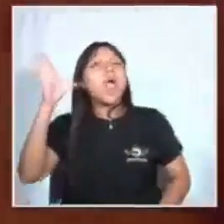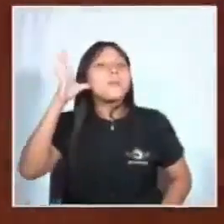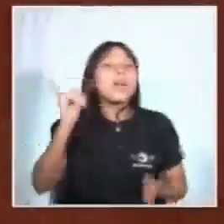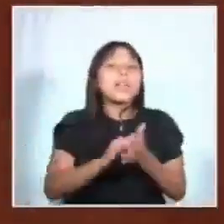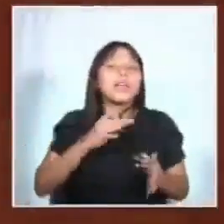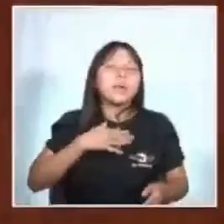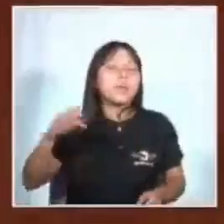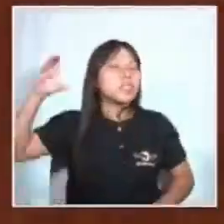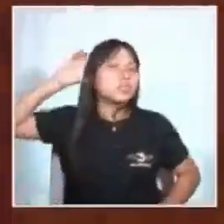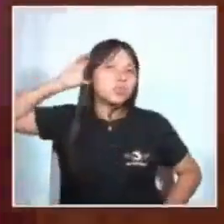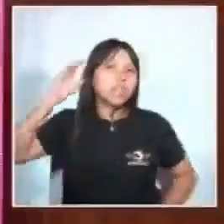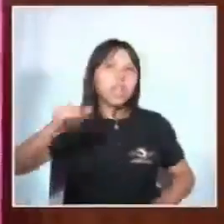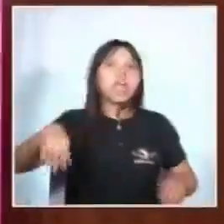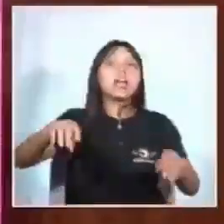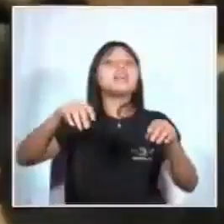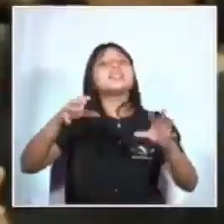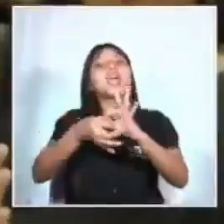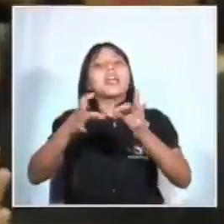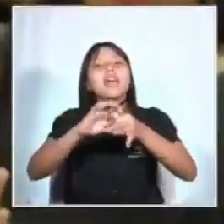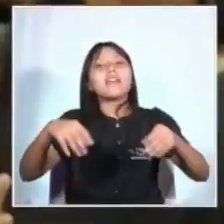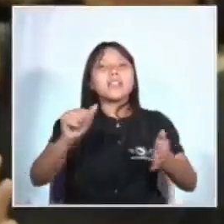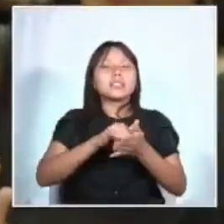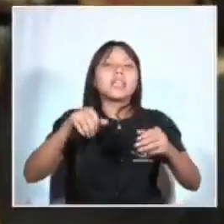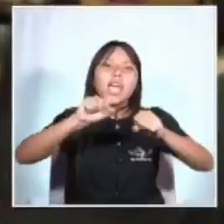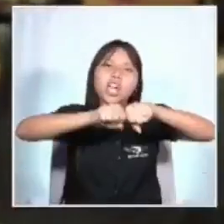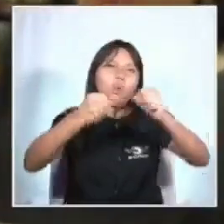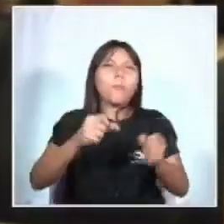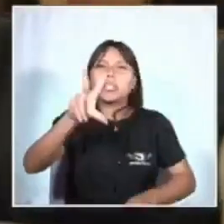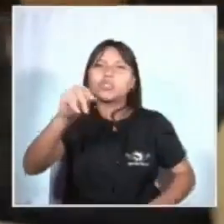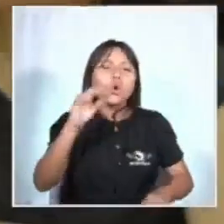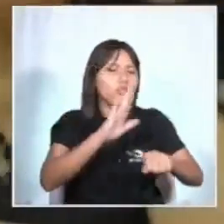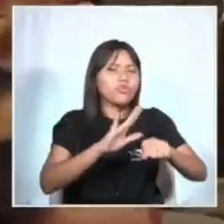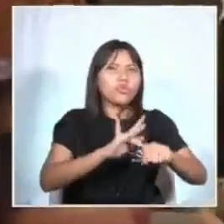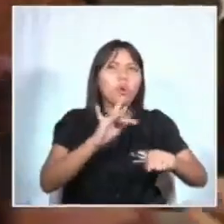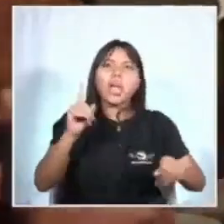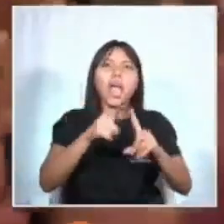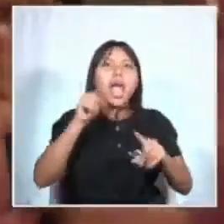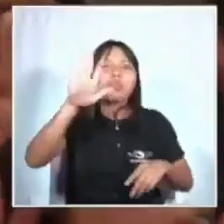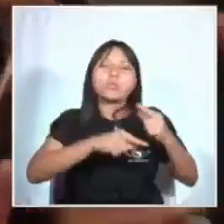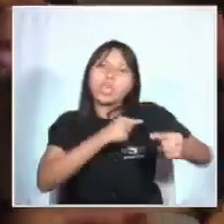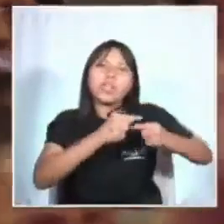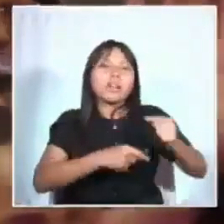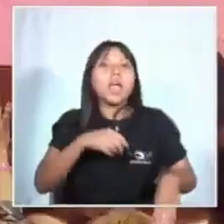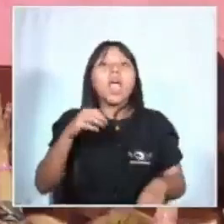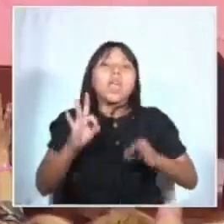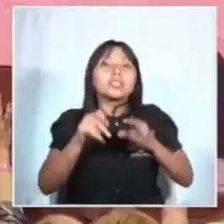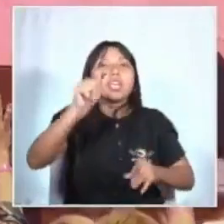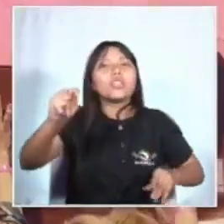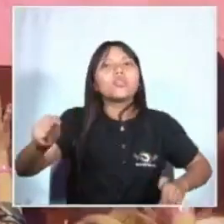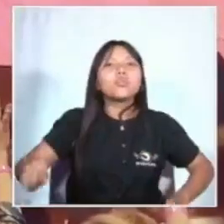cadenas que tú rompas no van a tocar a tus generaciones. Oh, yo quiero hablarle a una mujer: si tú conquistas